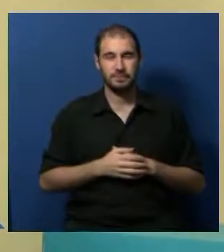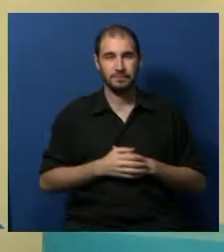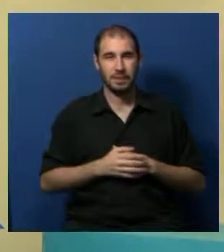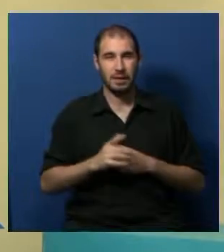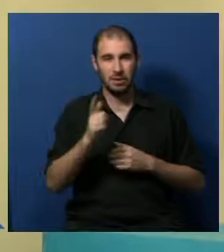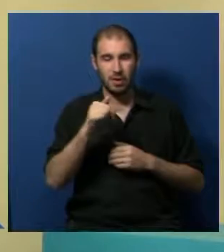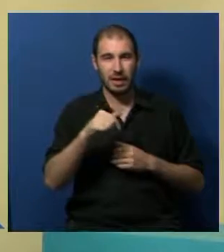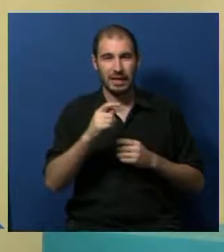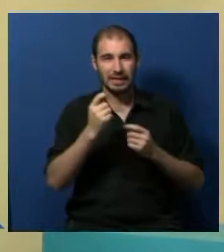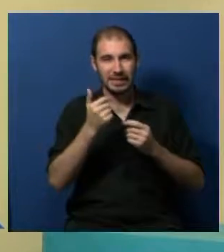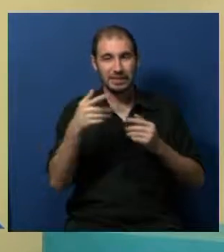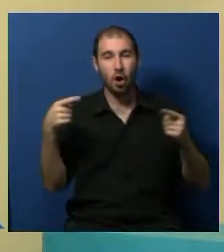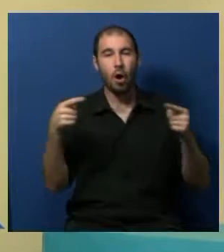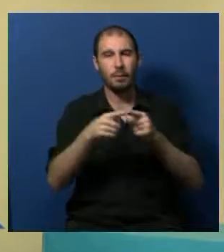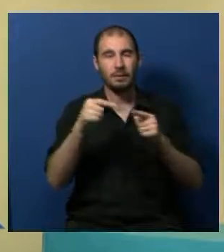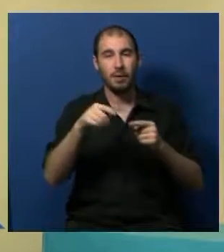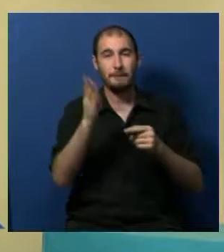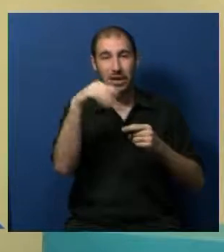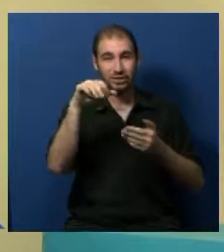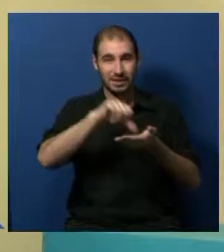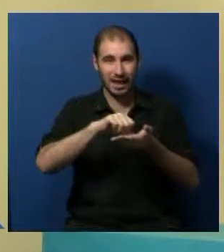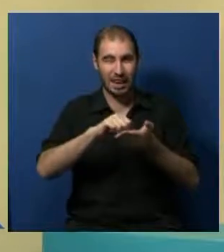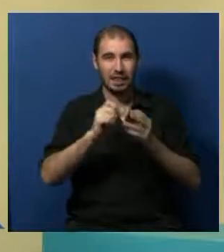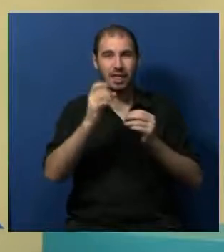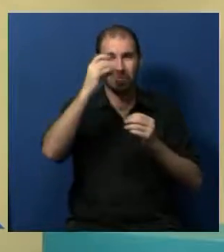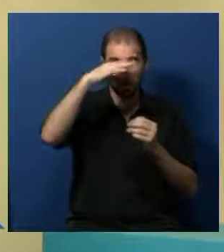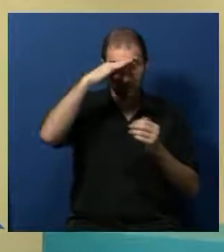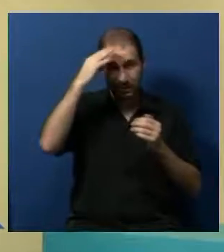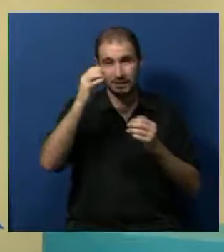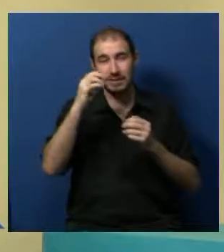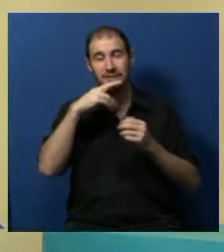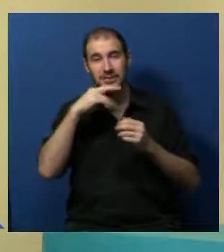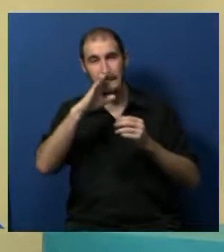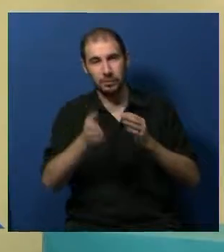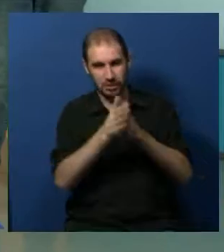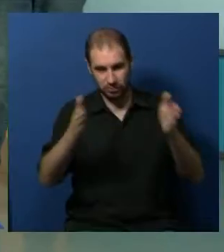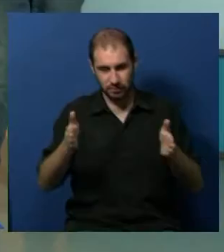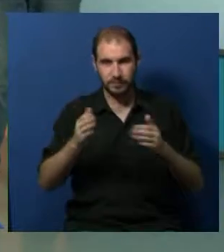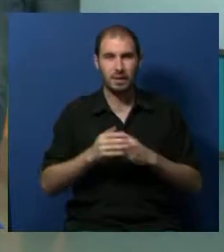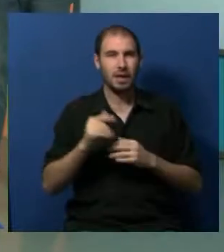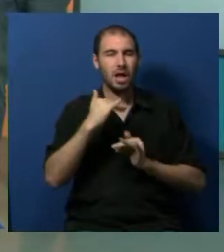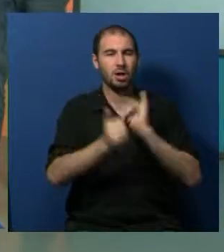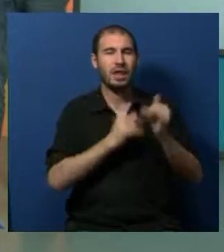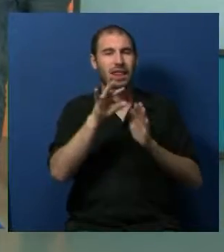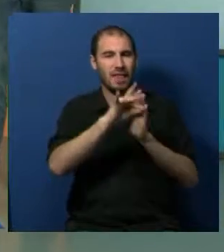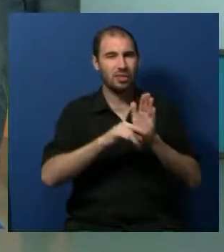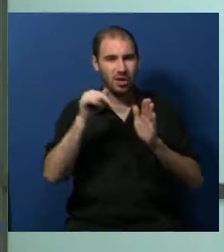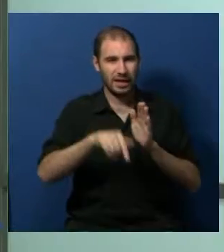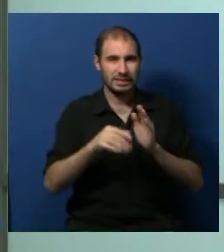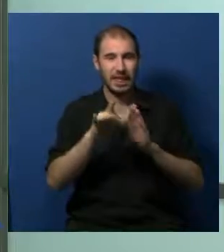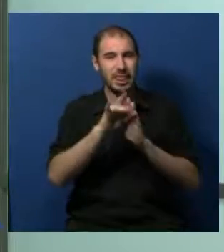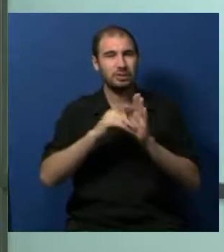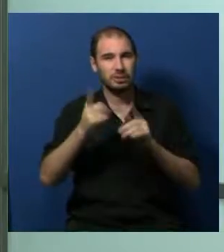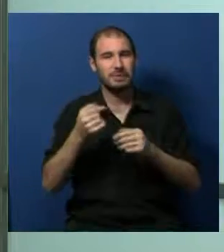estamos bastante cerca de la meta que se propuso el Banco Central, que es entre el 12 y el 17% para este año. Tal cual. Entonces se puede hablar de que estos datos y también los datos